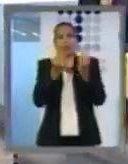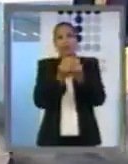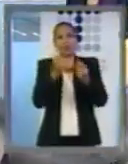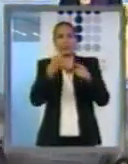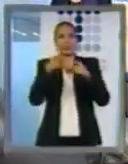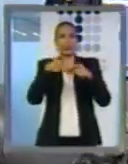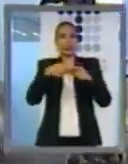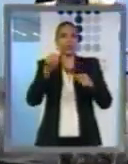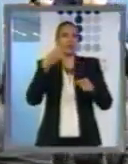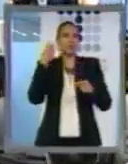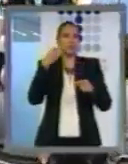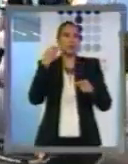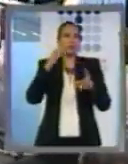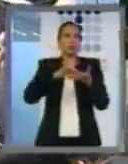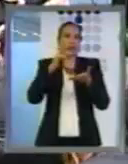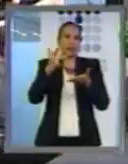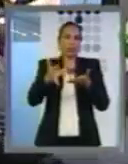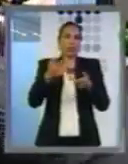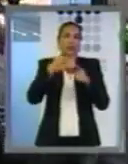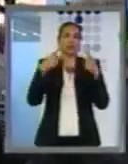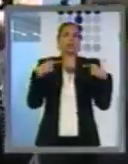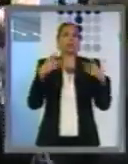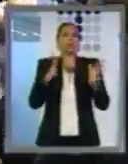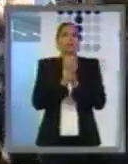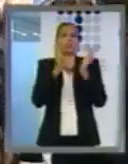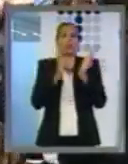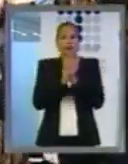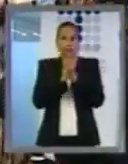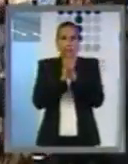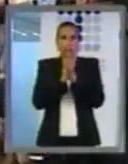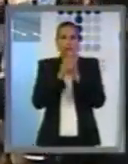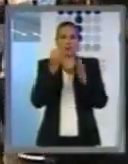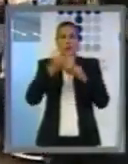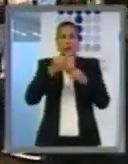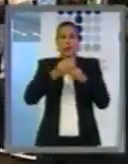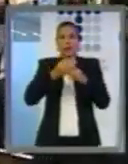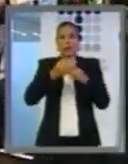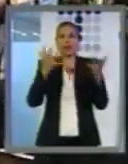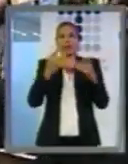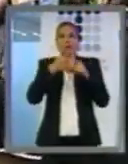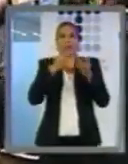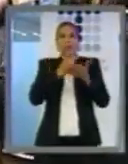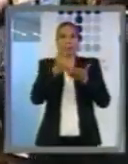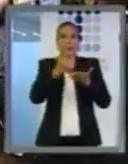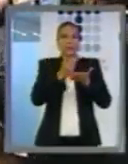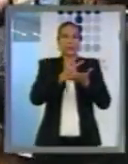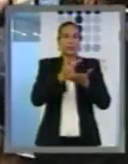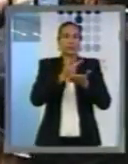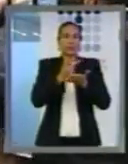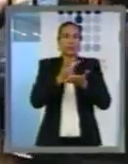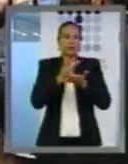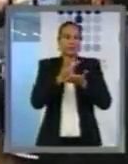de este seminario. Agradecen a los participantes y en este momento se realiza la entrega